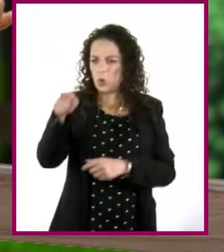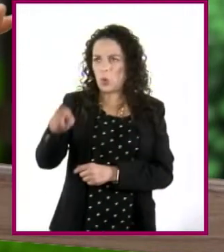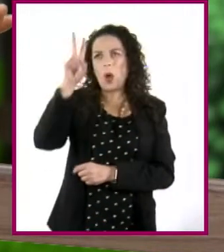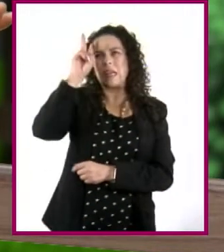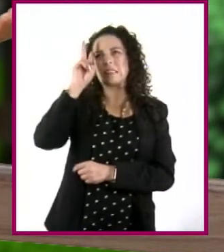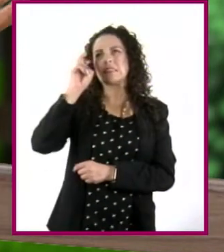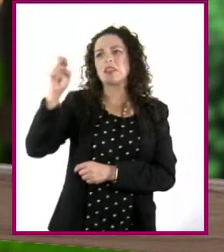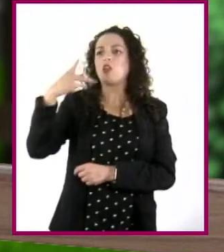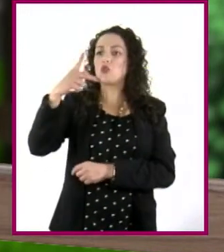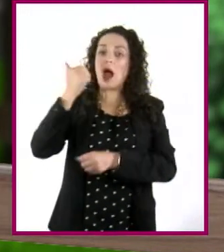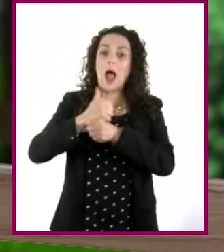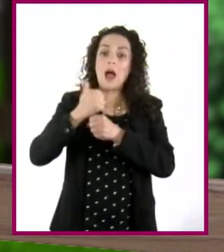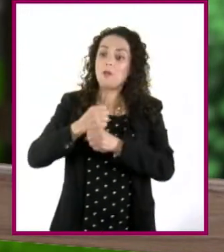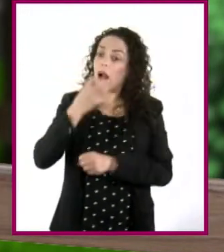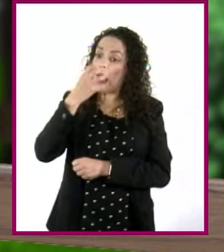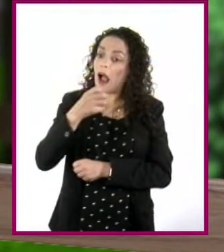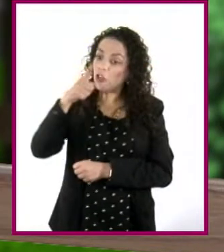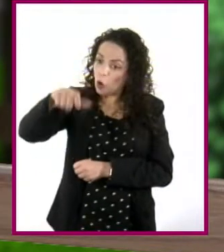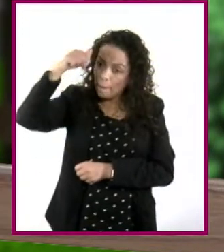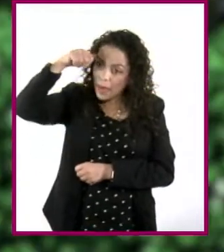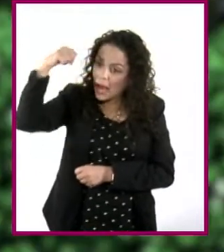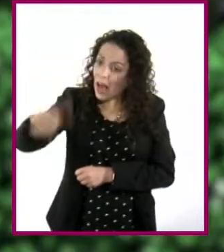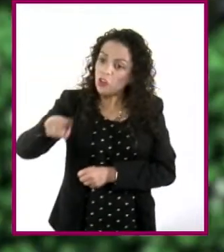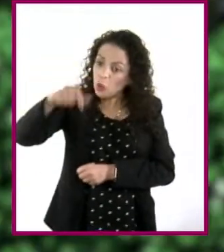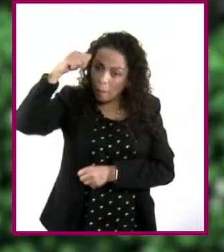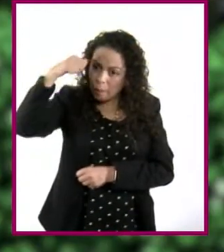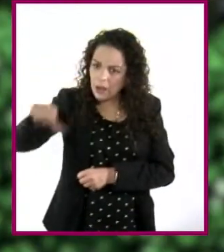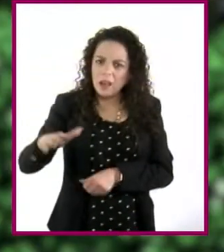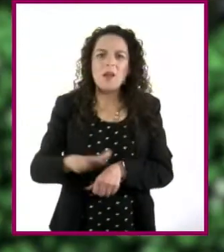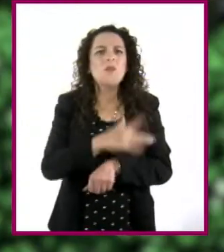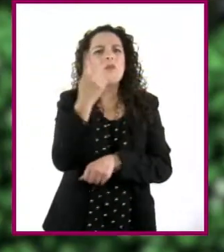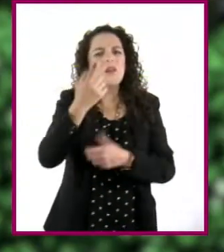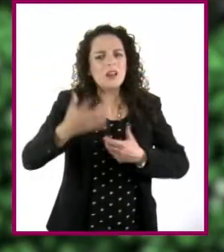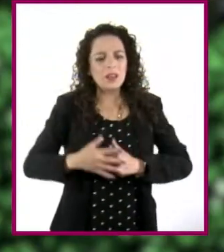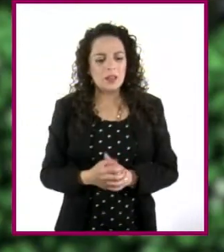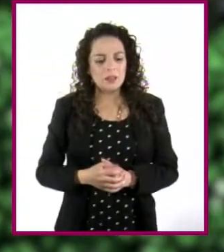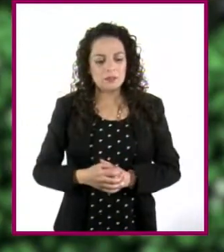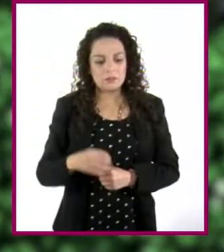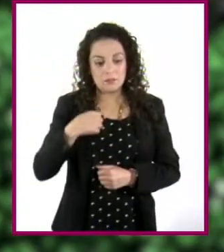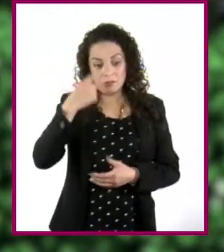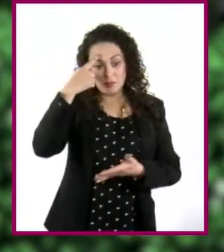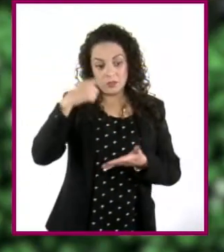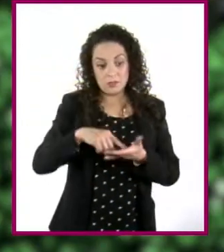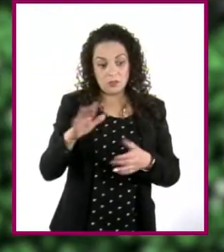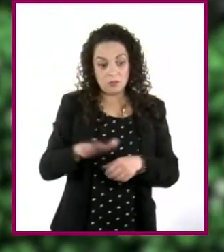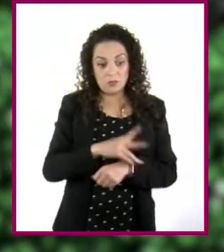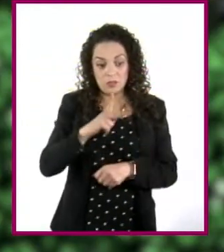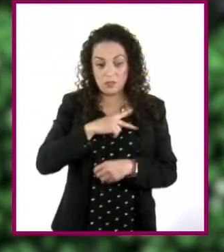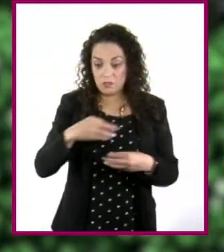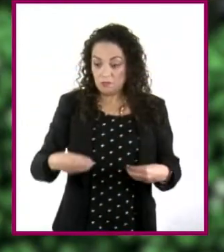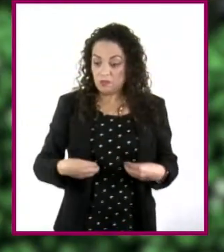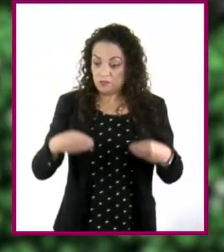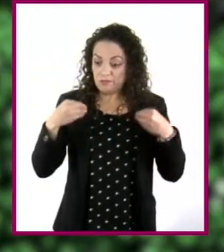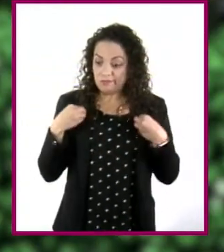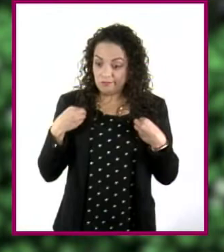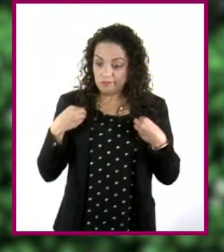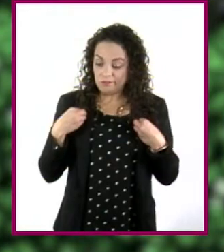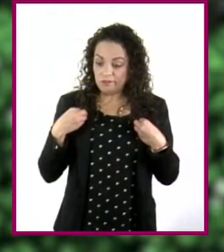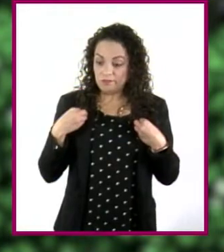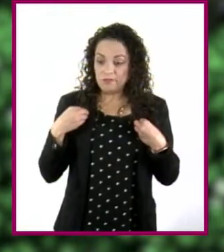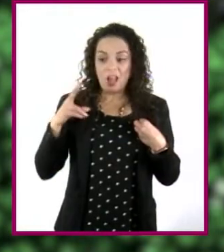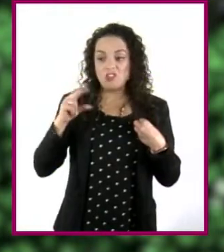decía pecadora? ¿Por qué te diría así? Pues supongo que porque las cosas que hago no evitan todos los pecados.